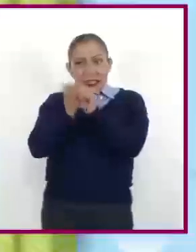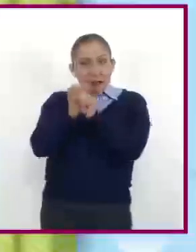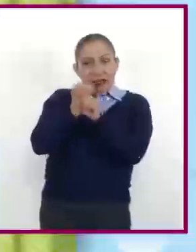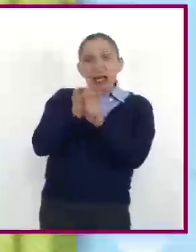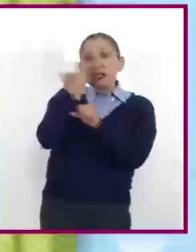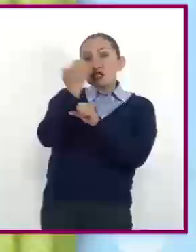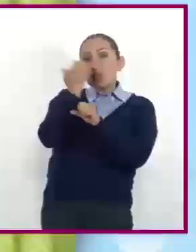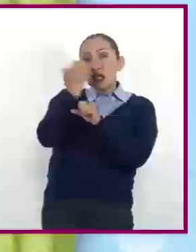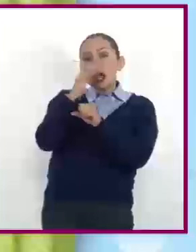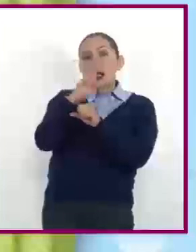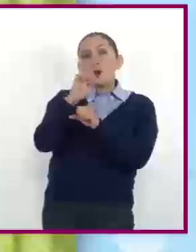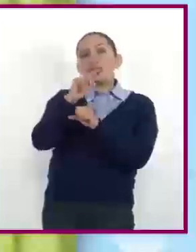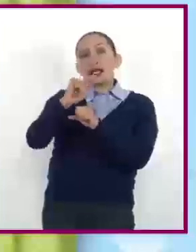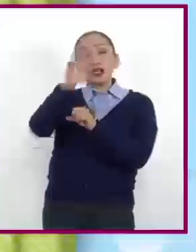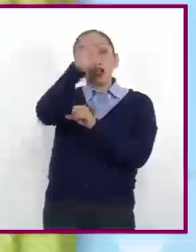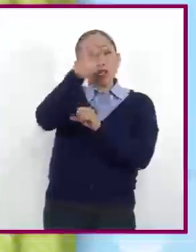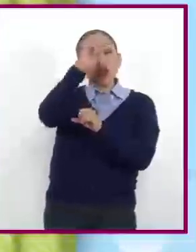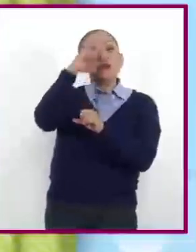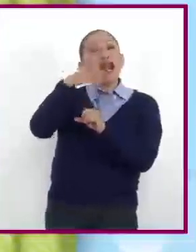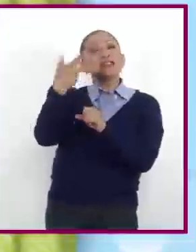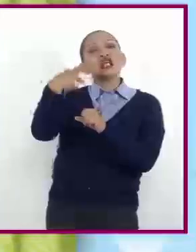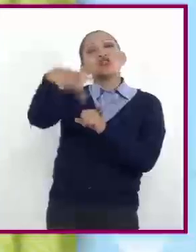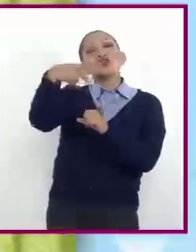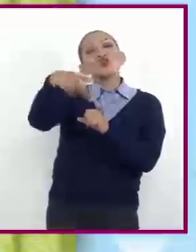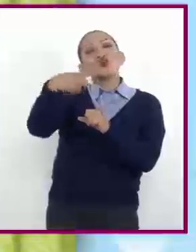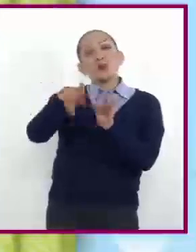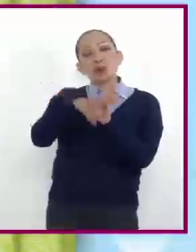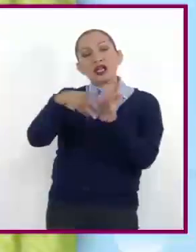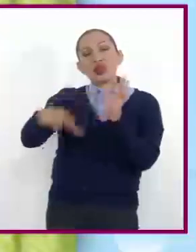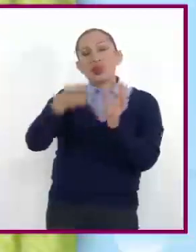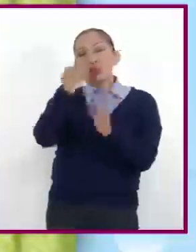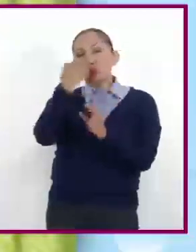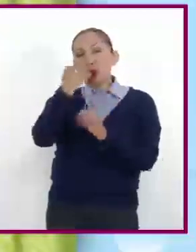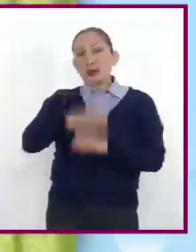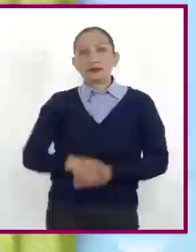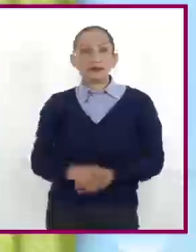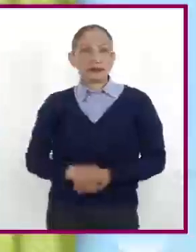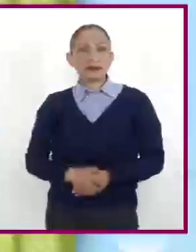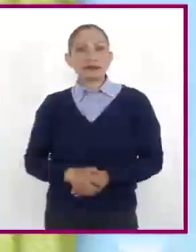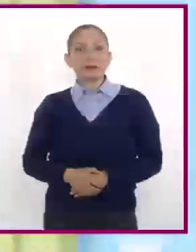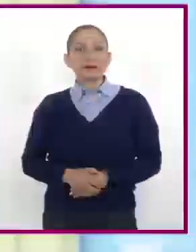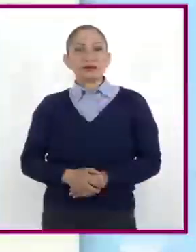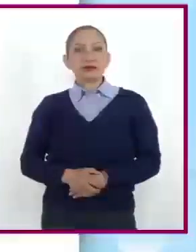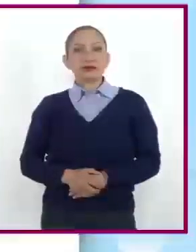escolares y algunos consejos útiles para realizar un periódico escolar.